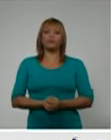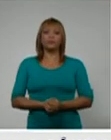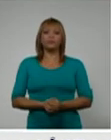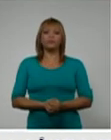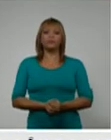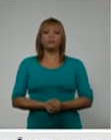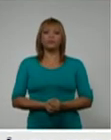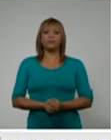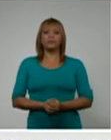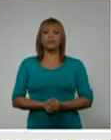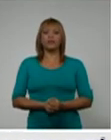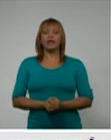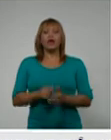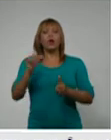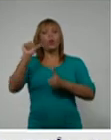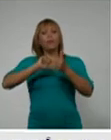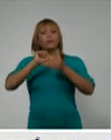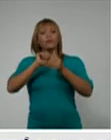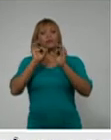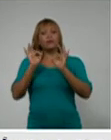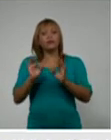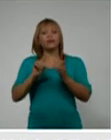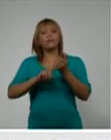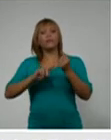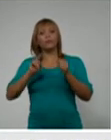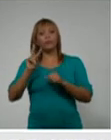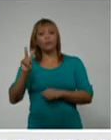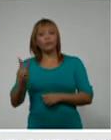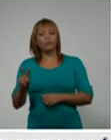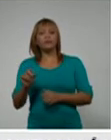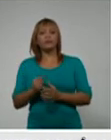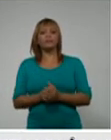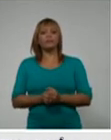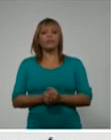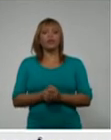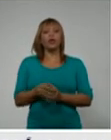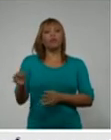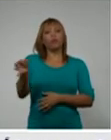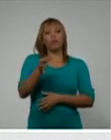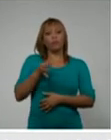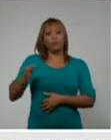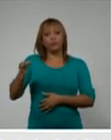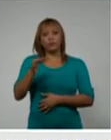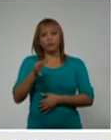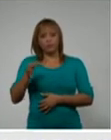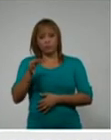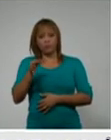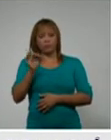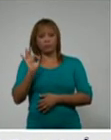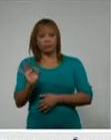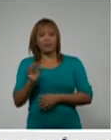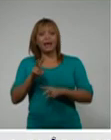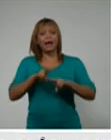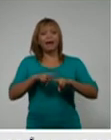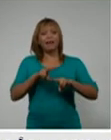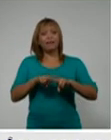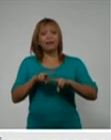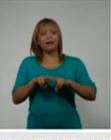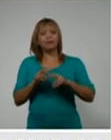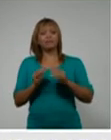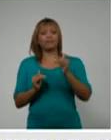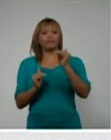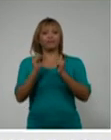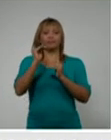Con este comportamiento por provincias, por municipios, pues La Habana con la mayor tasa del